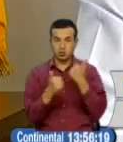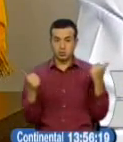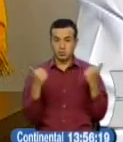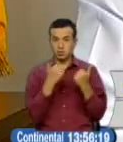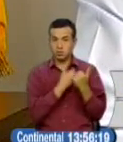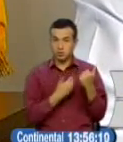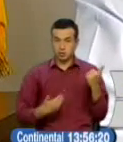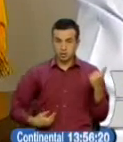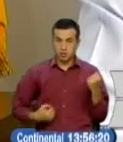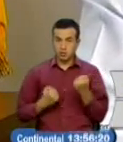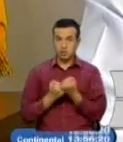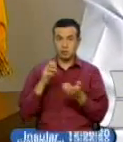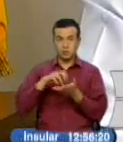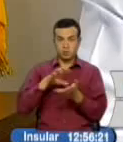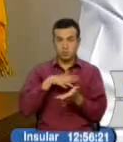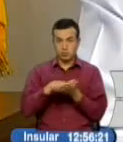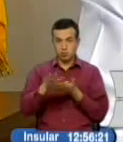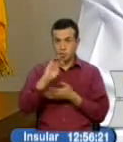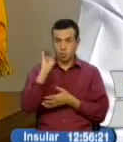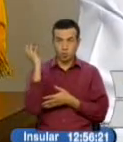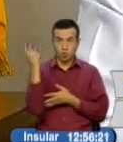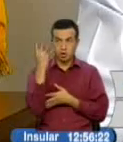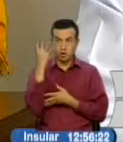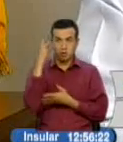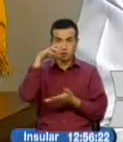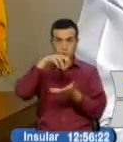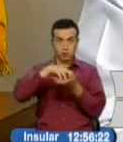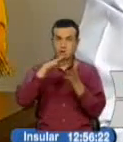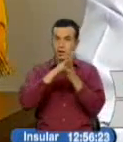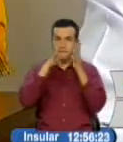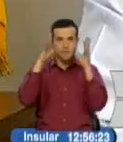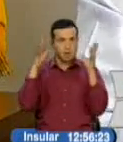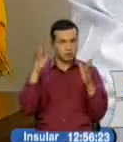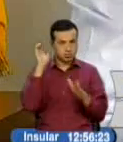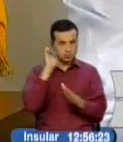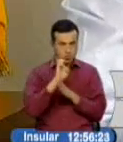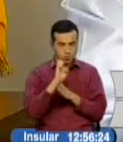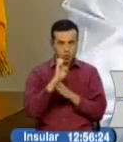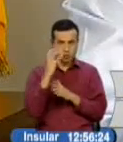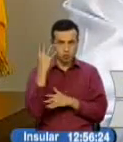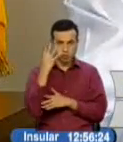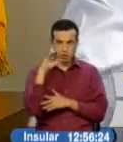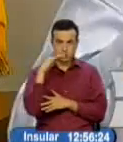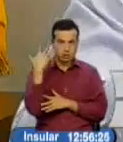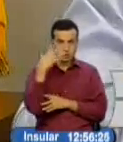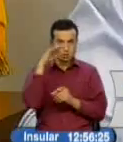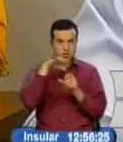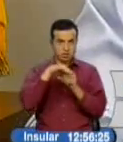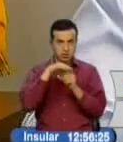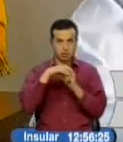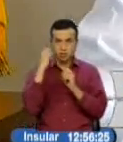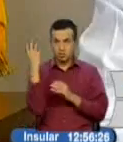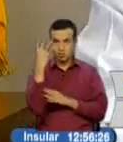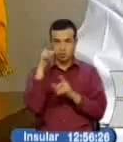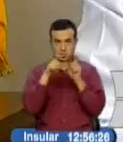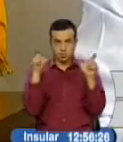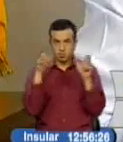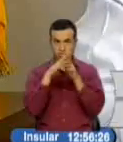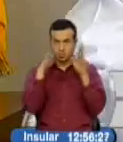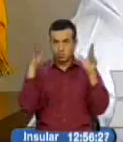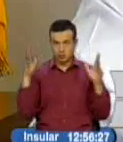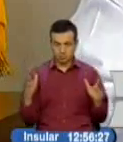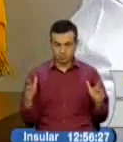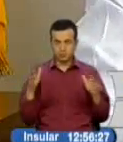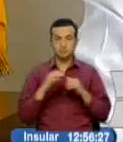Recordemos que la provincia de Los Ríos es la cuarta provincia en población del país, quinta electoralmente, pero cuarta en población,